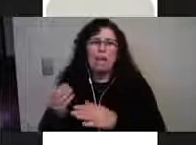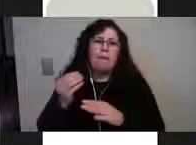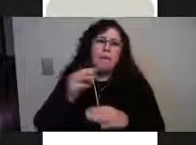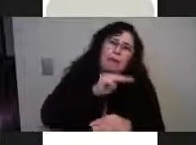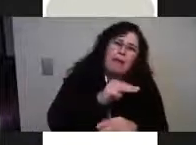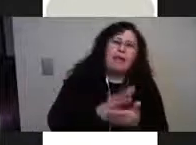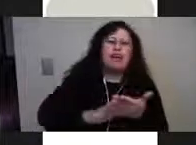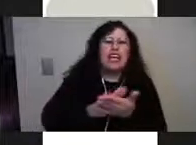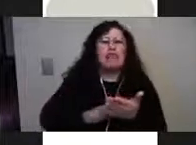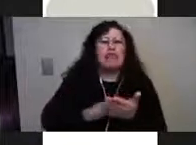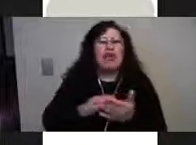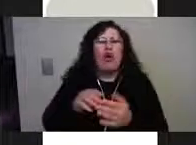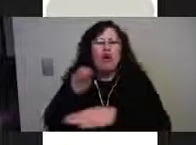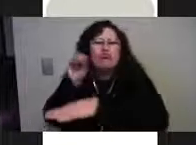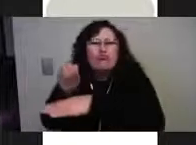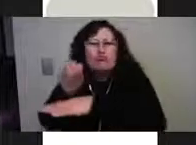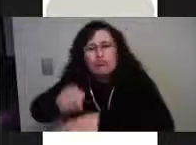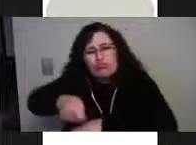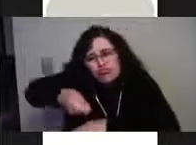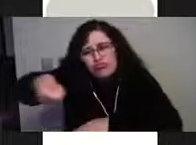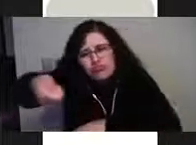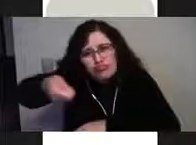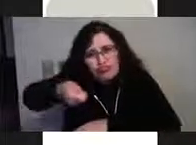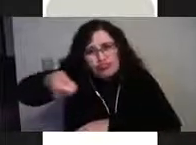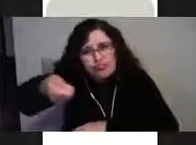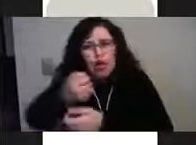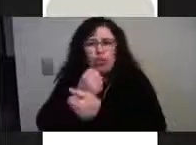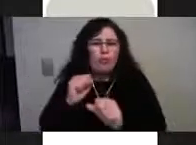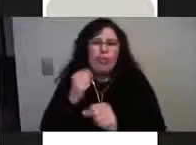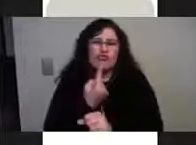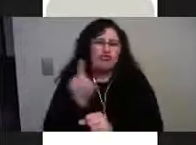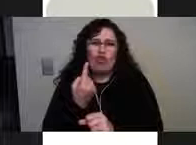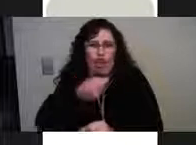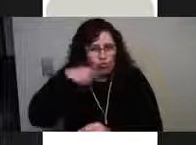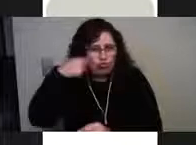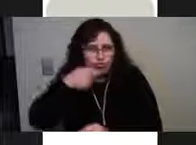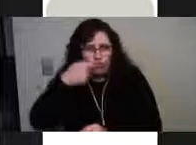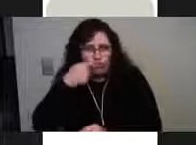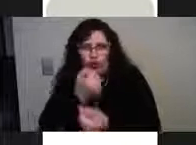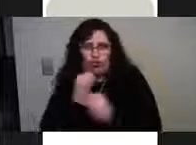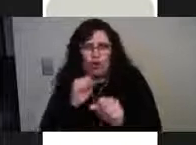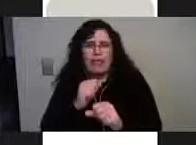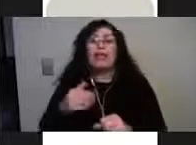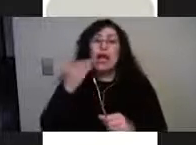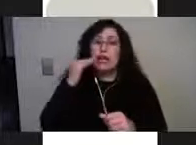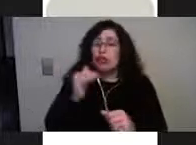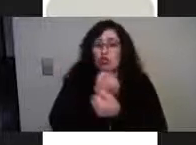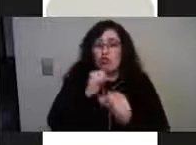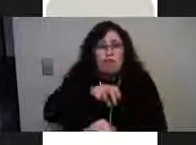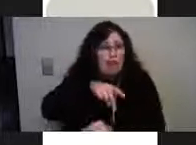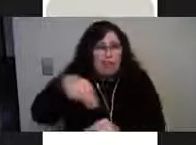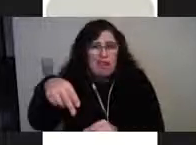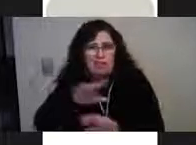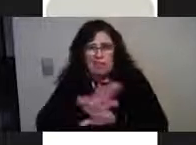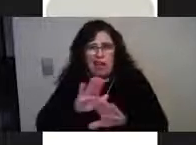llevarle la cuchara con comida en la boca, muchas veces niños que no tienen posibilidad para caminar ni para marcha, ya,